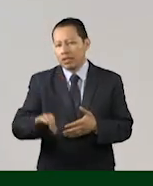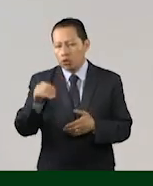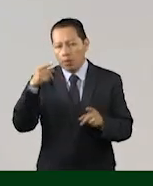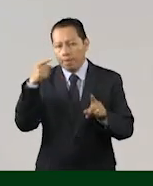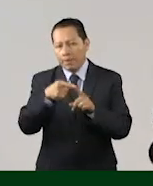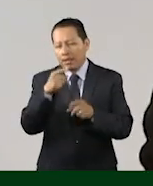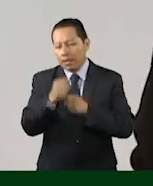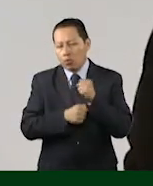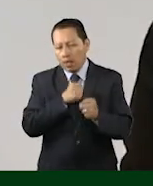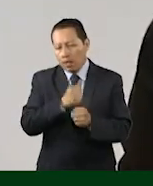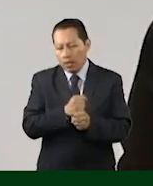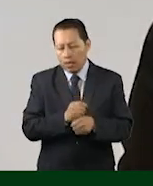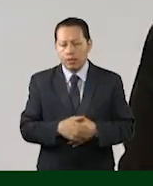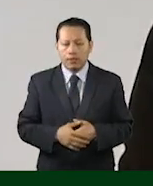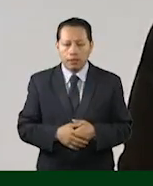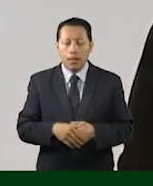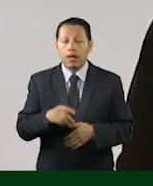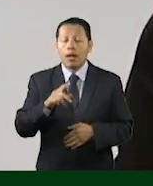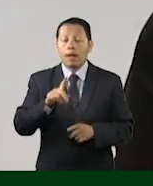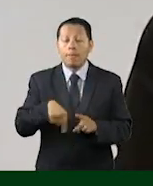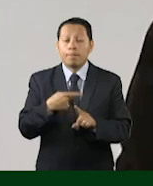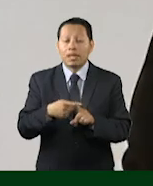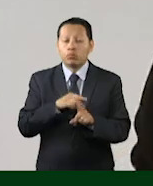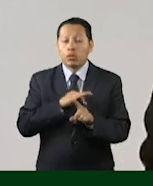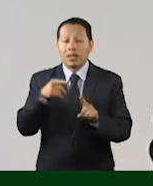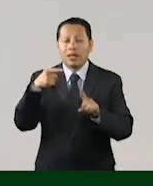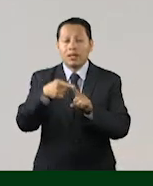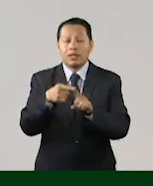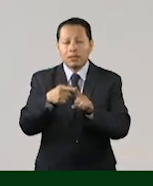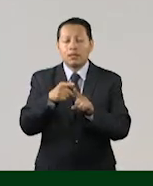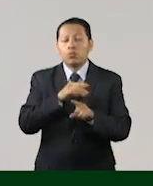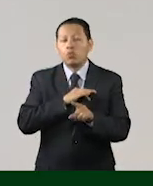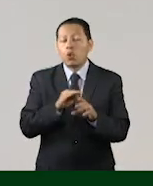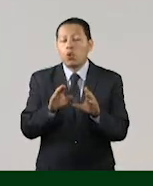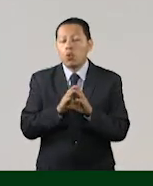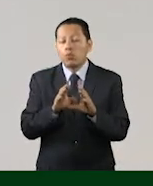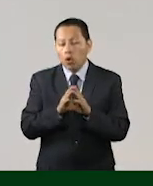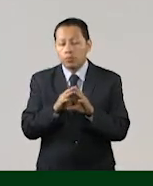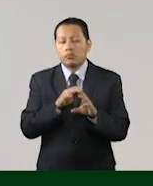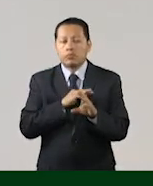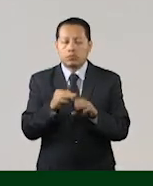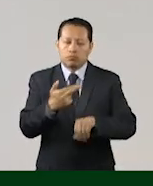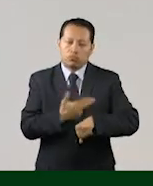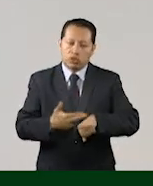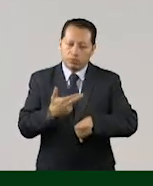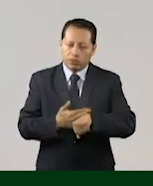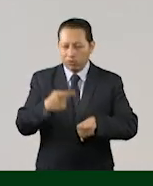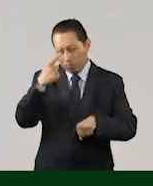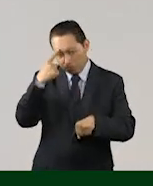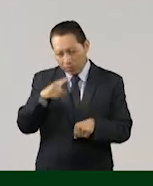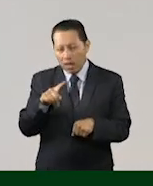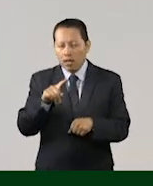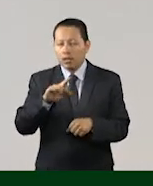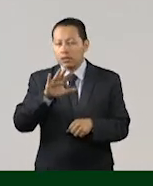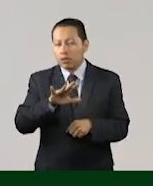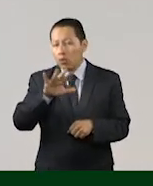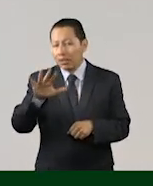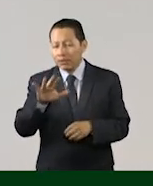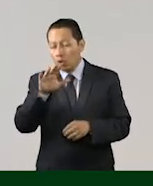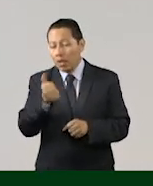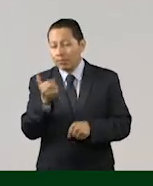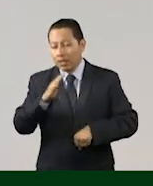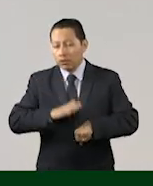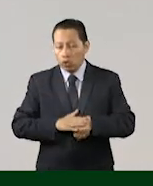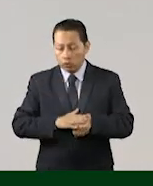meta anual. Además, con la finalidad de reforzar los procedimientos que llevan a cabo las 55